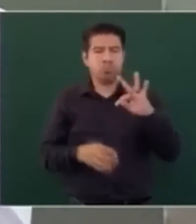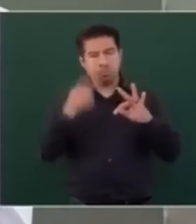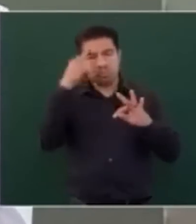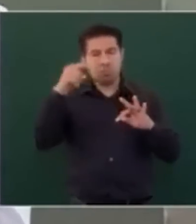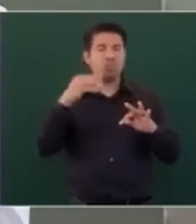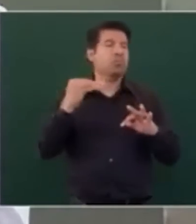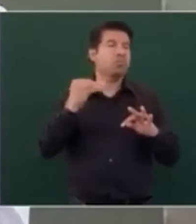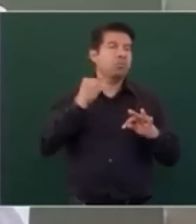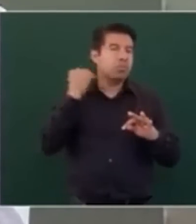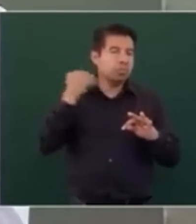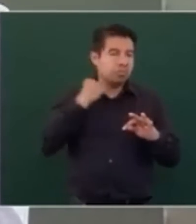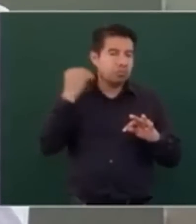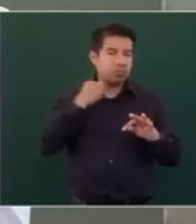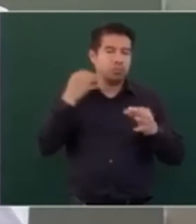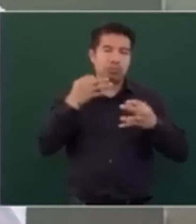abogados,